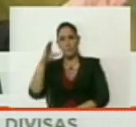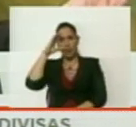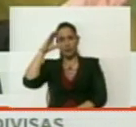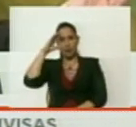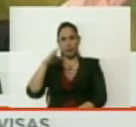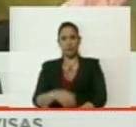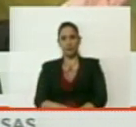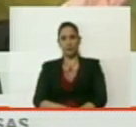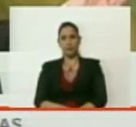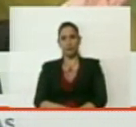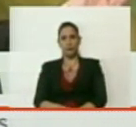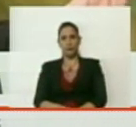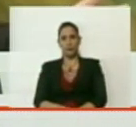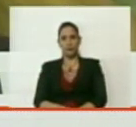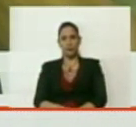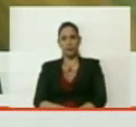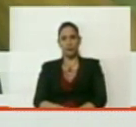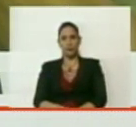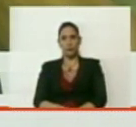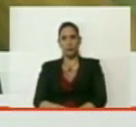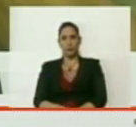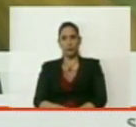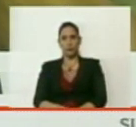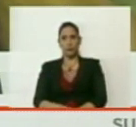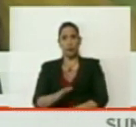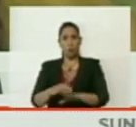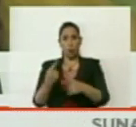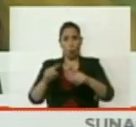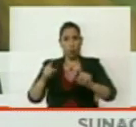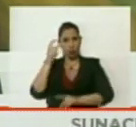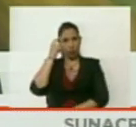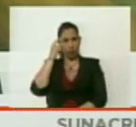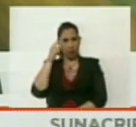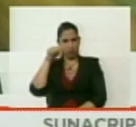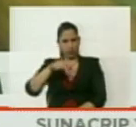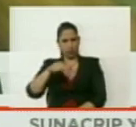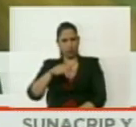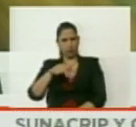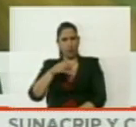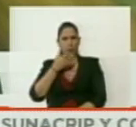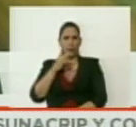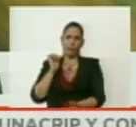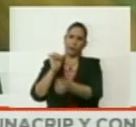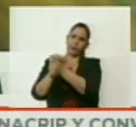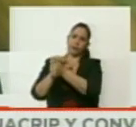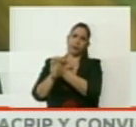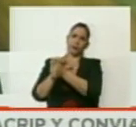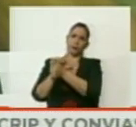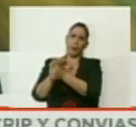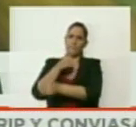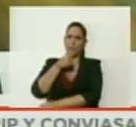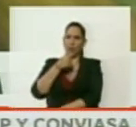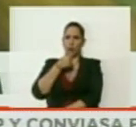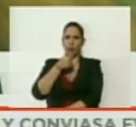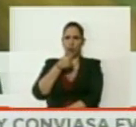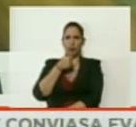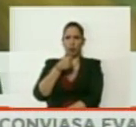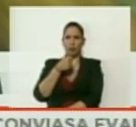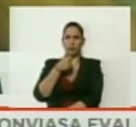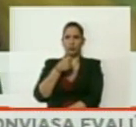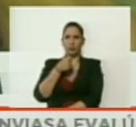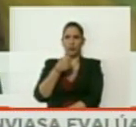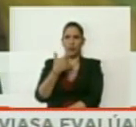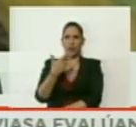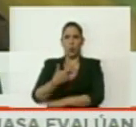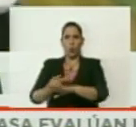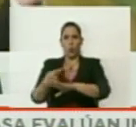Bachelet, porque el otro día aquí hubo una detención de un periodista por 3